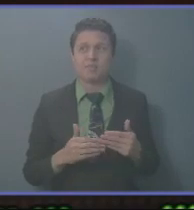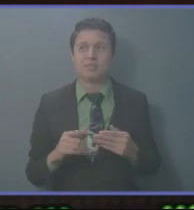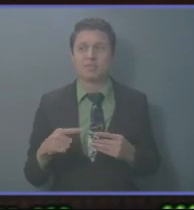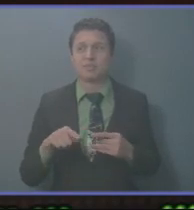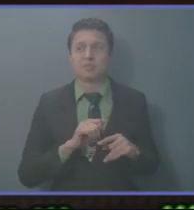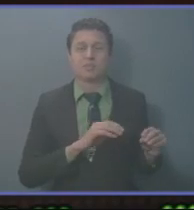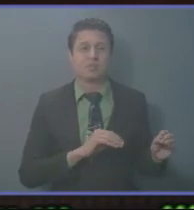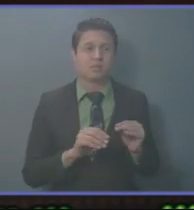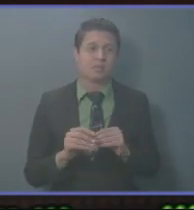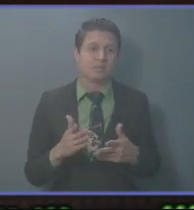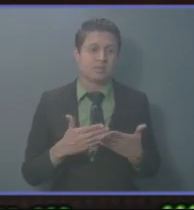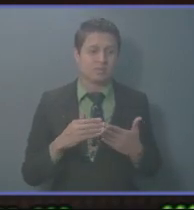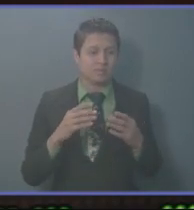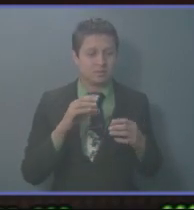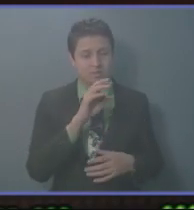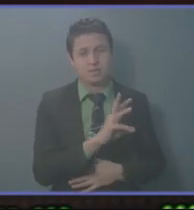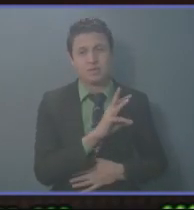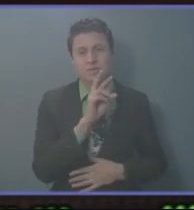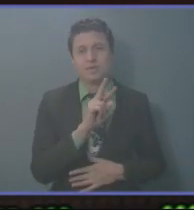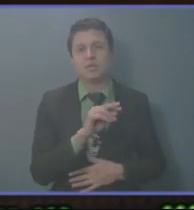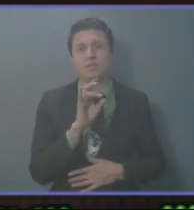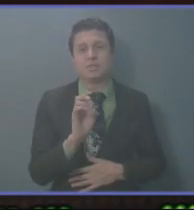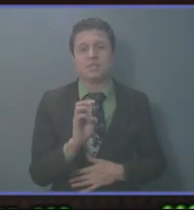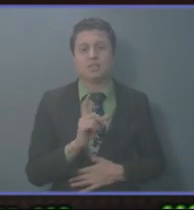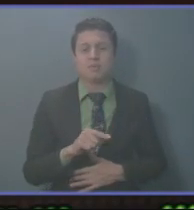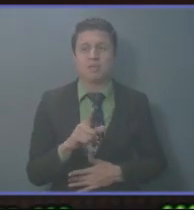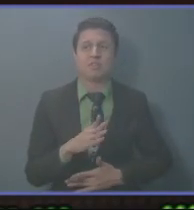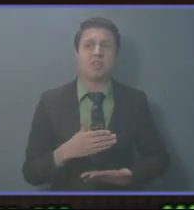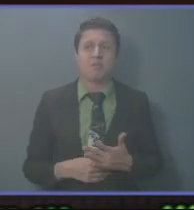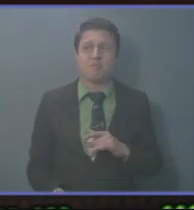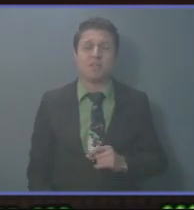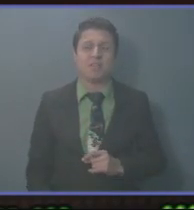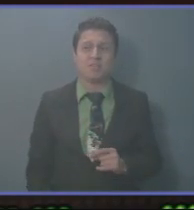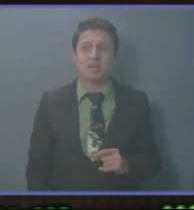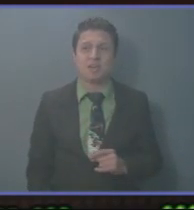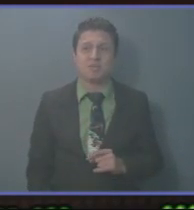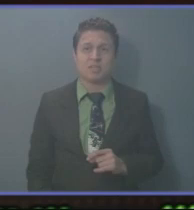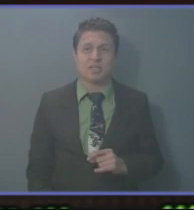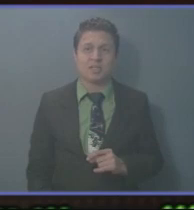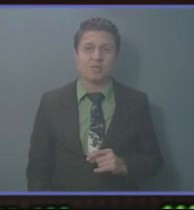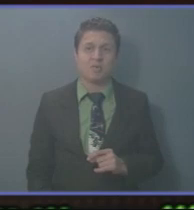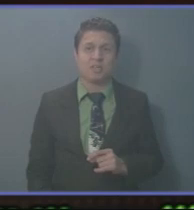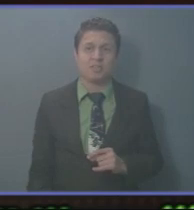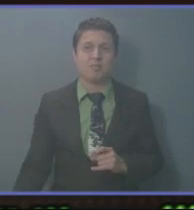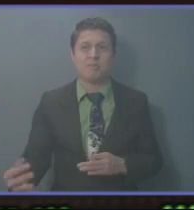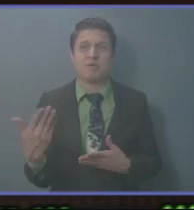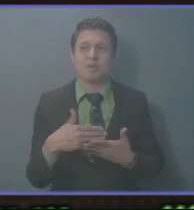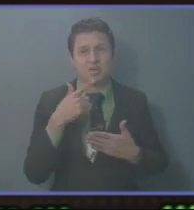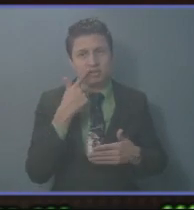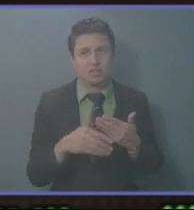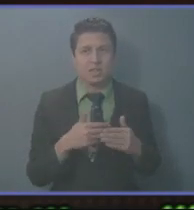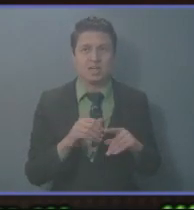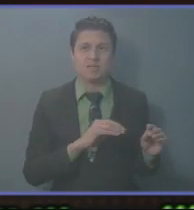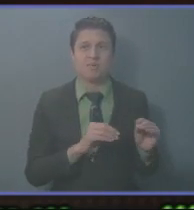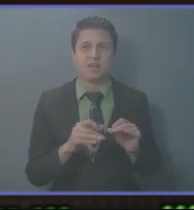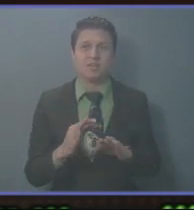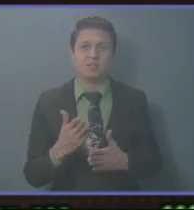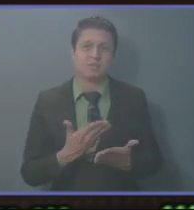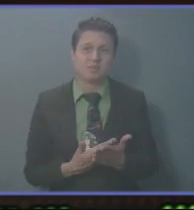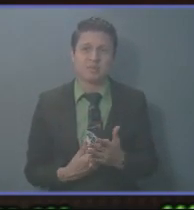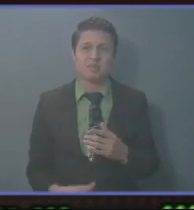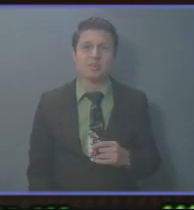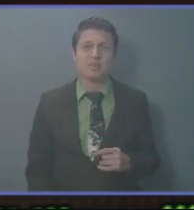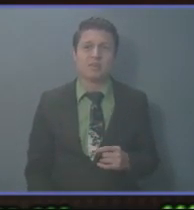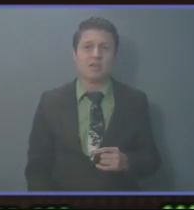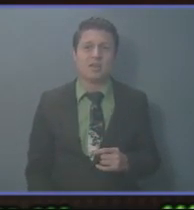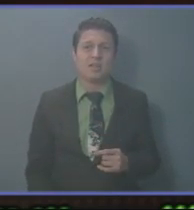decreto legislativo número 627, de fecha 22 de noviembre de 1990, publicado en el Diario Oficial